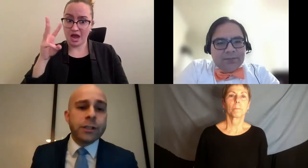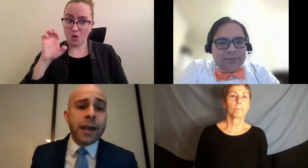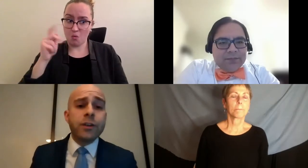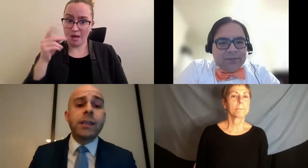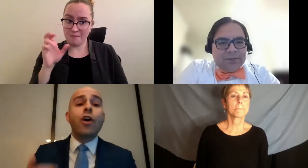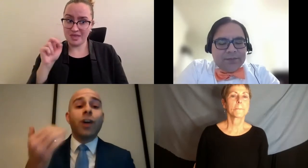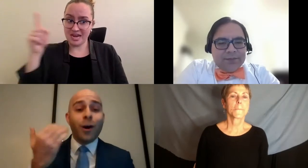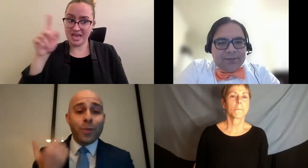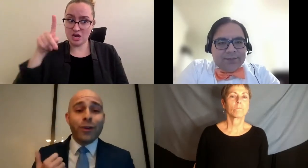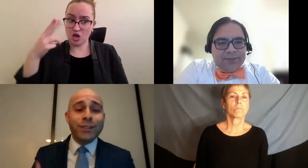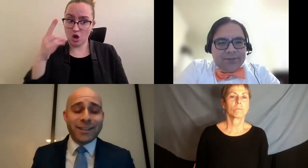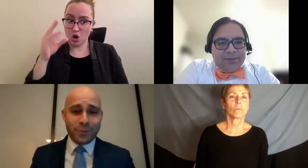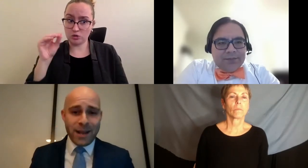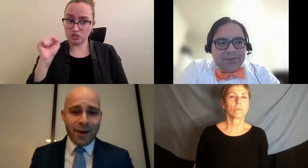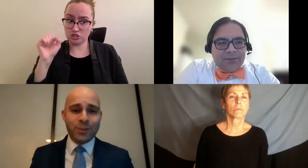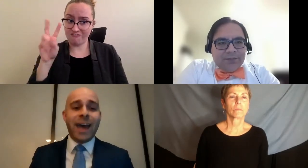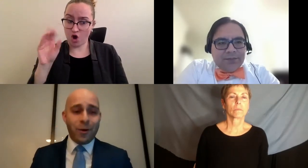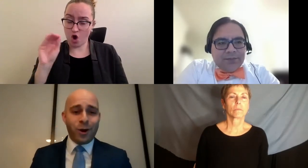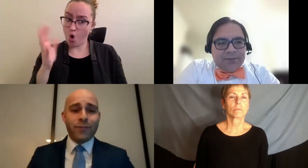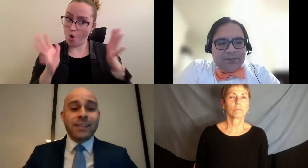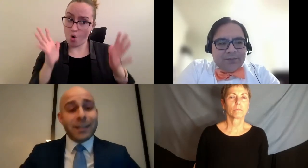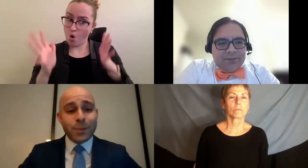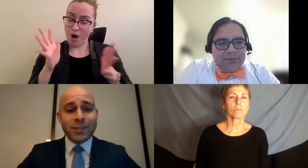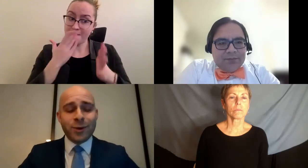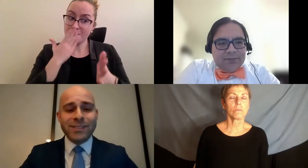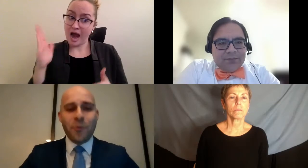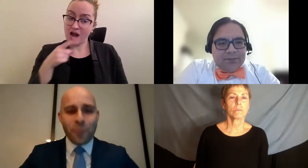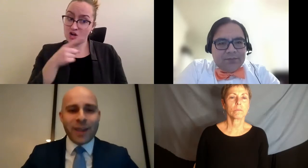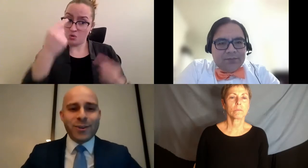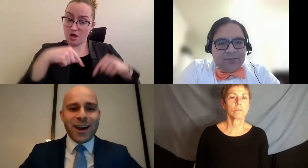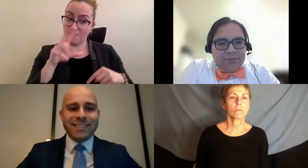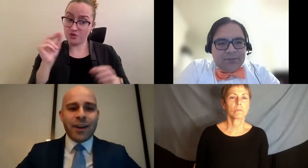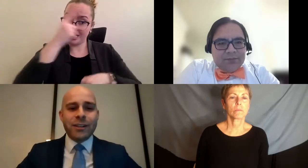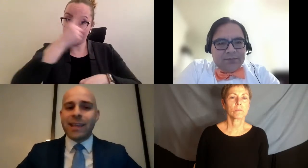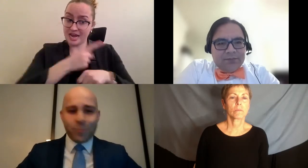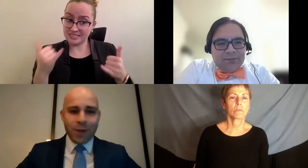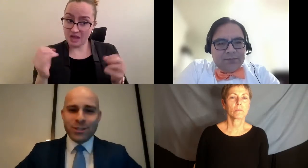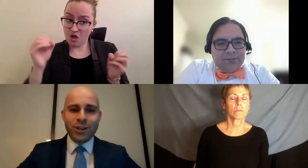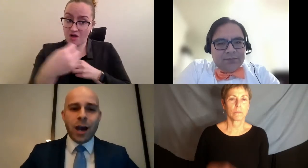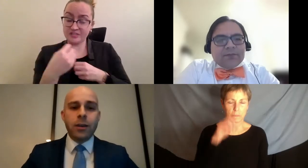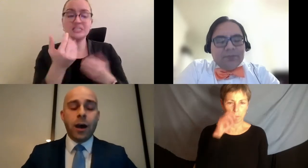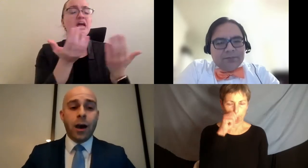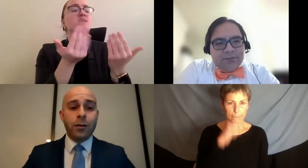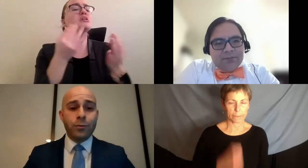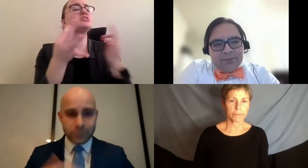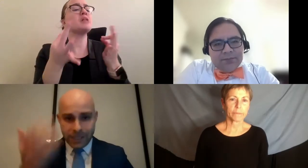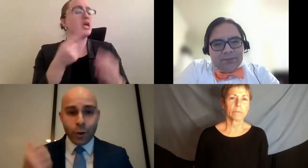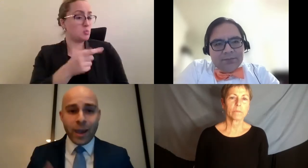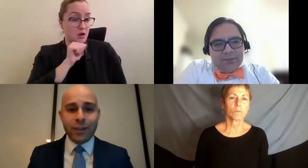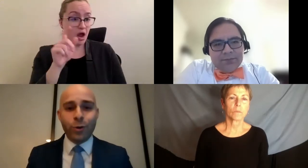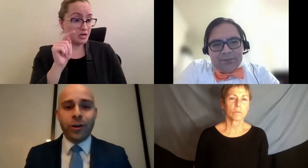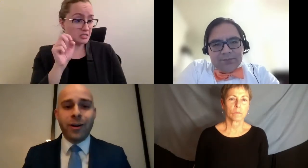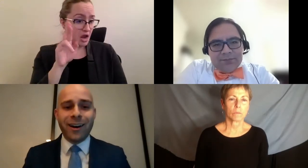gobierno pensaba que él era terrorista. Entonces le dieron una noticia que tenían que ir en 30 días a la oficina